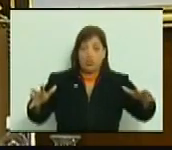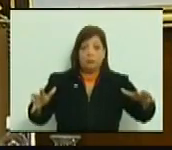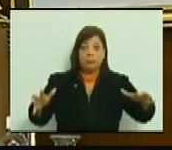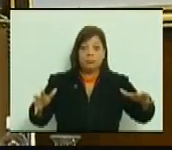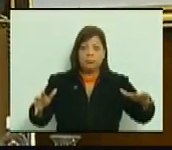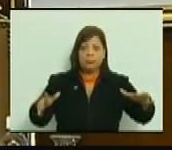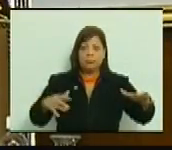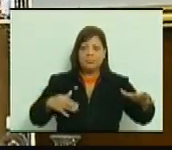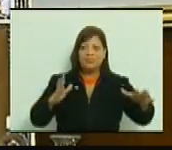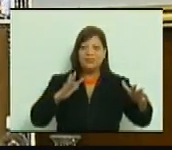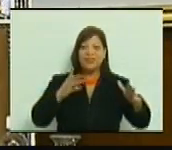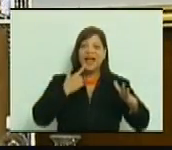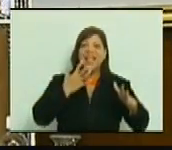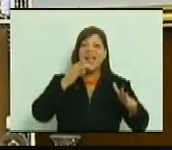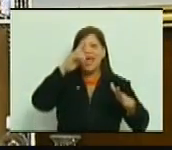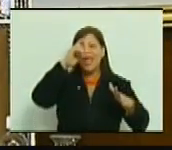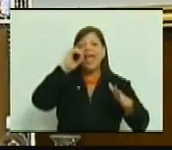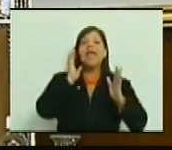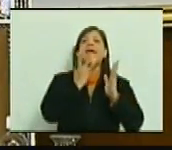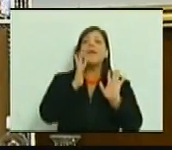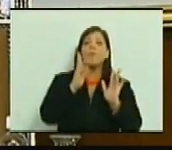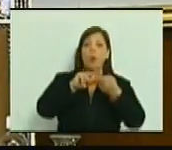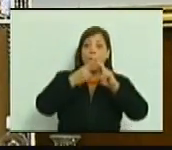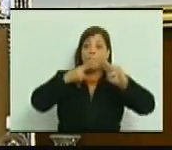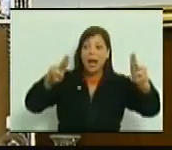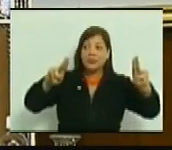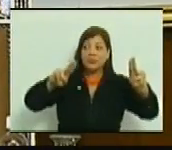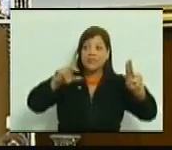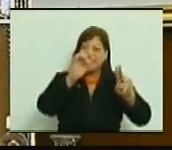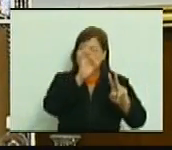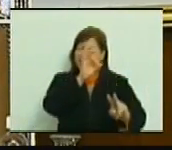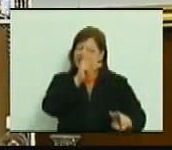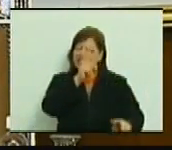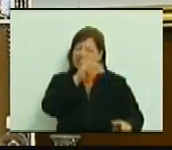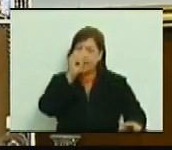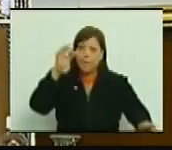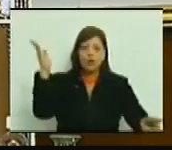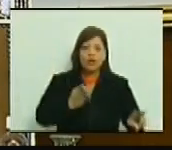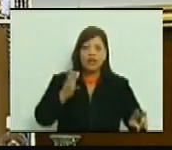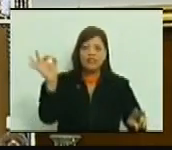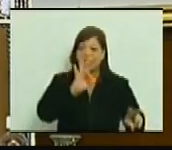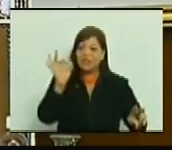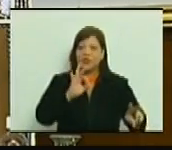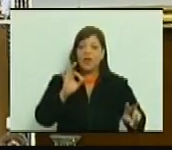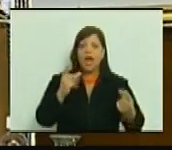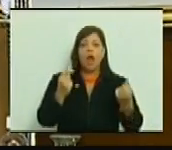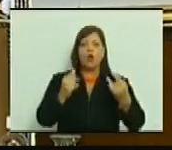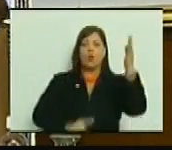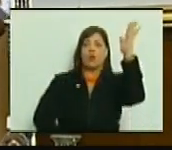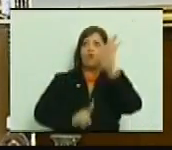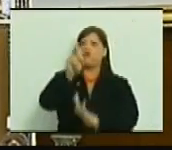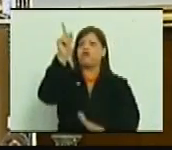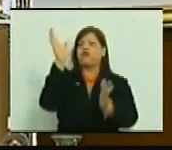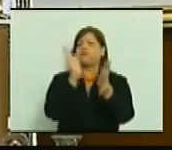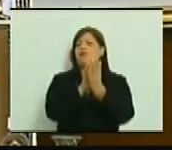porque saben que si resolvemos de manera definitiva la paz y la estabilidad, lo económico será una